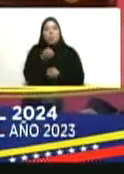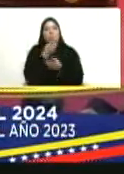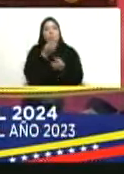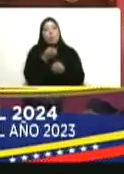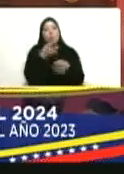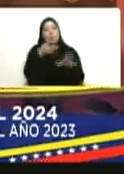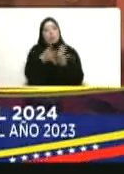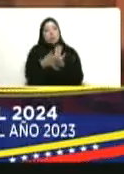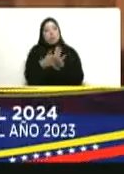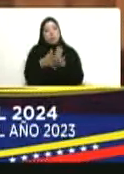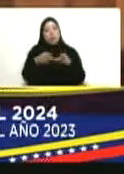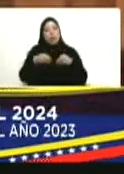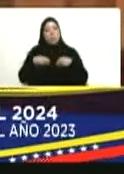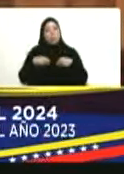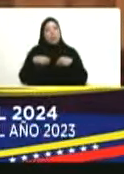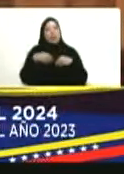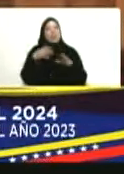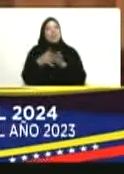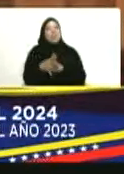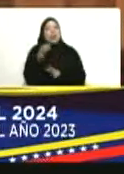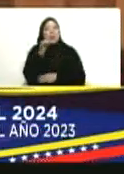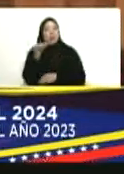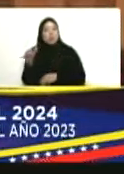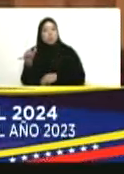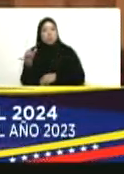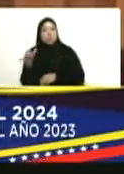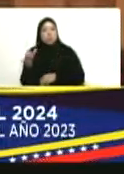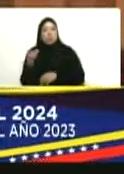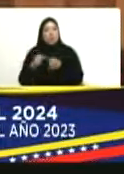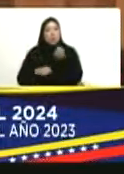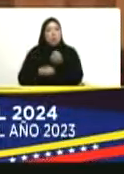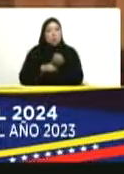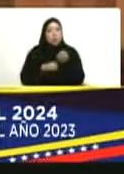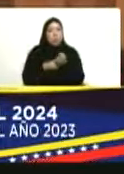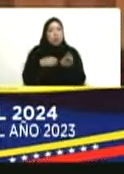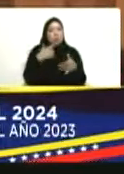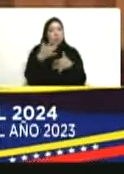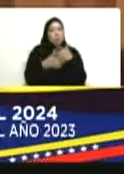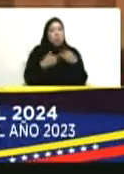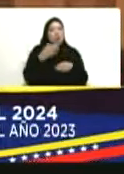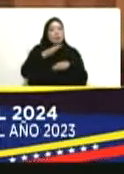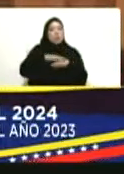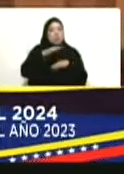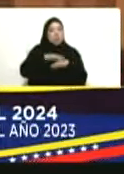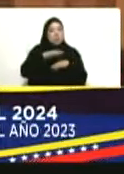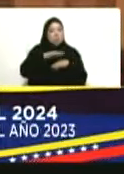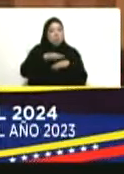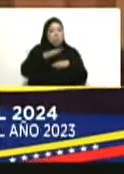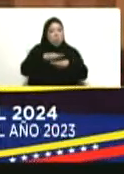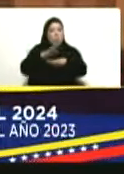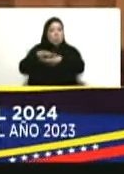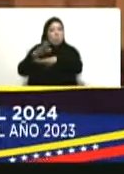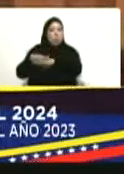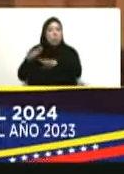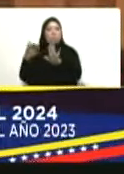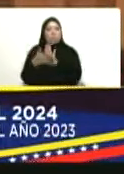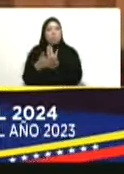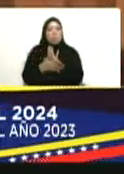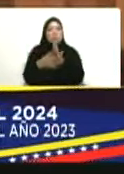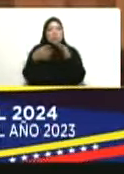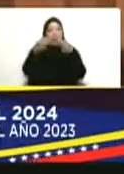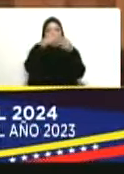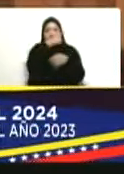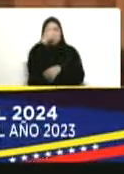la admisión de la demanda y el amparo cautelar solicitado conforme a los principios de